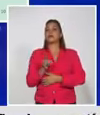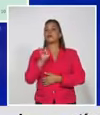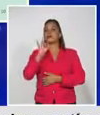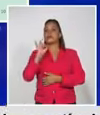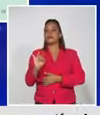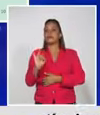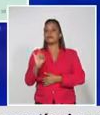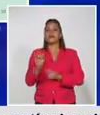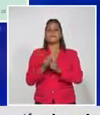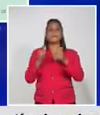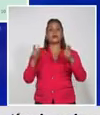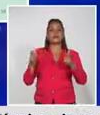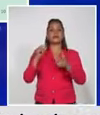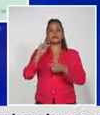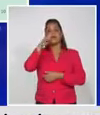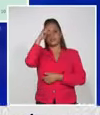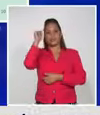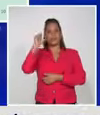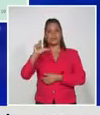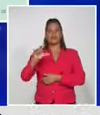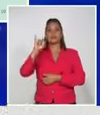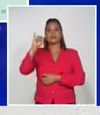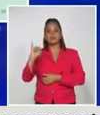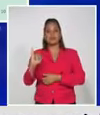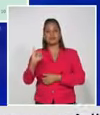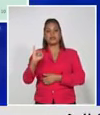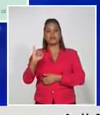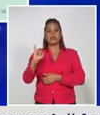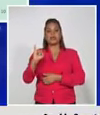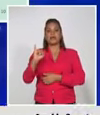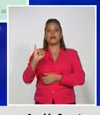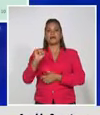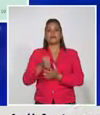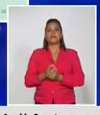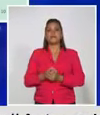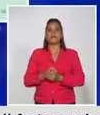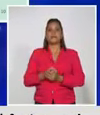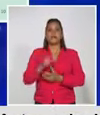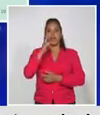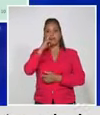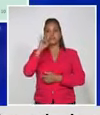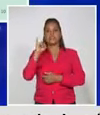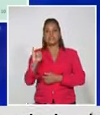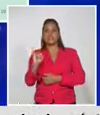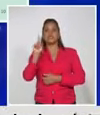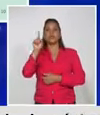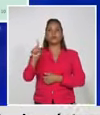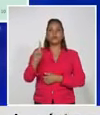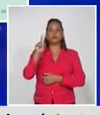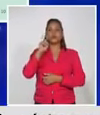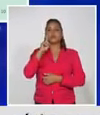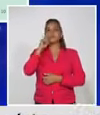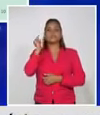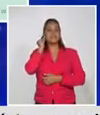mayor número, Santa Clara 6, Camajuaní, Fuetes y Rachuelo con 1 cada